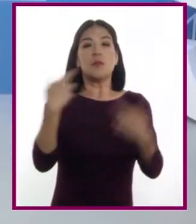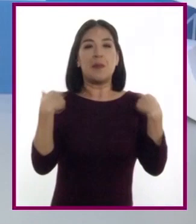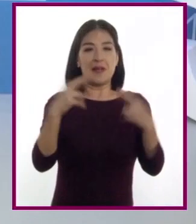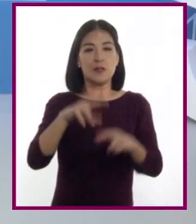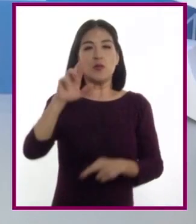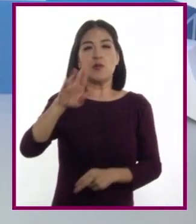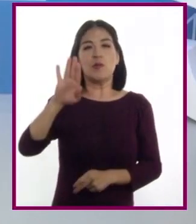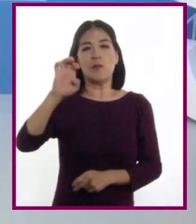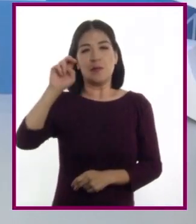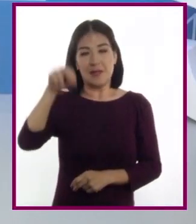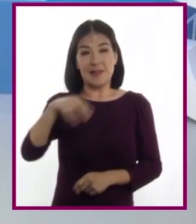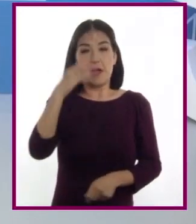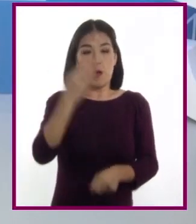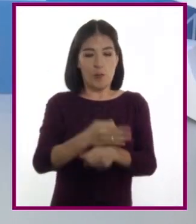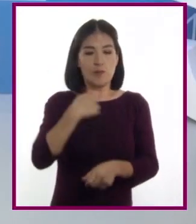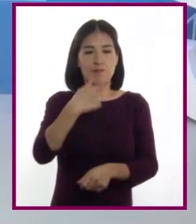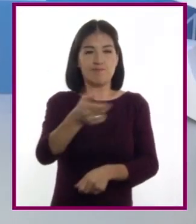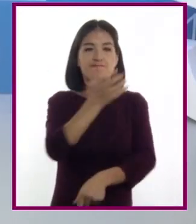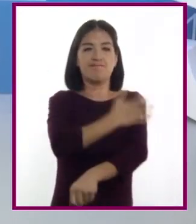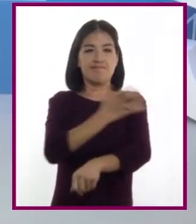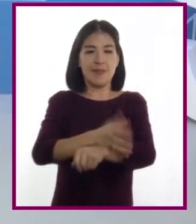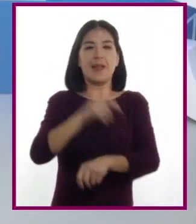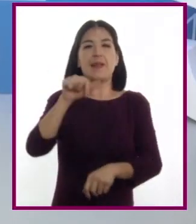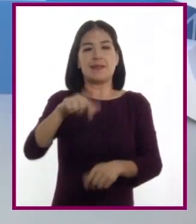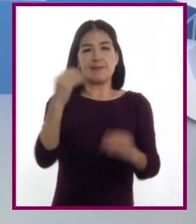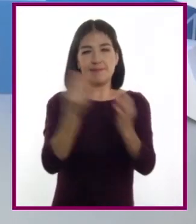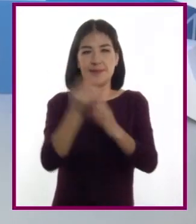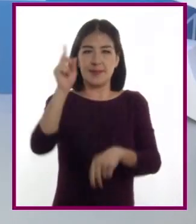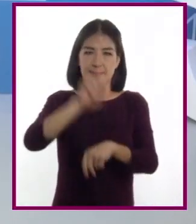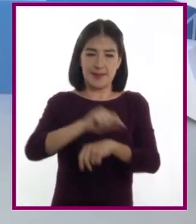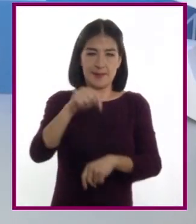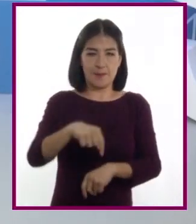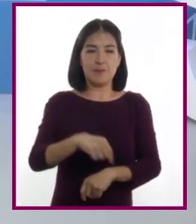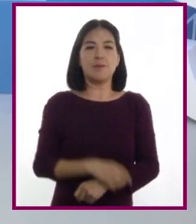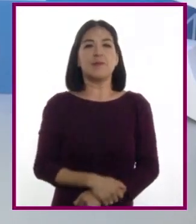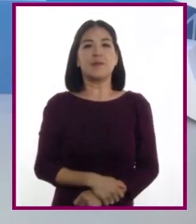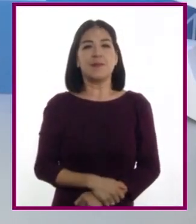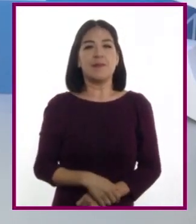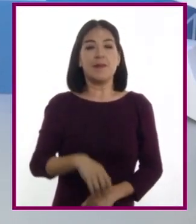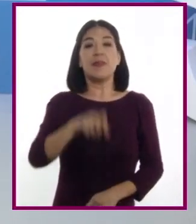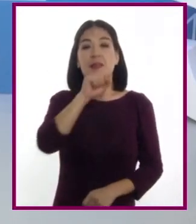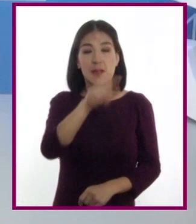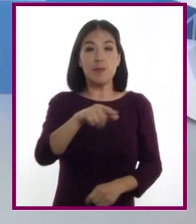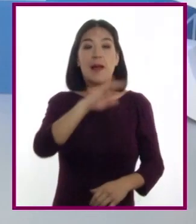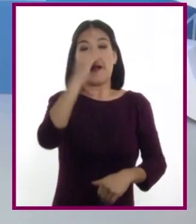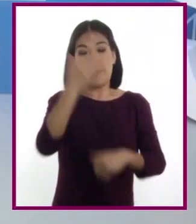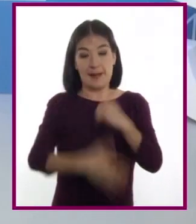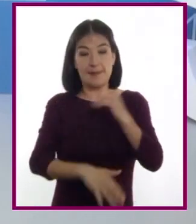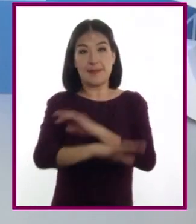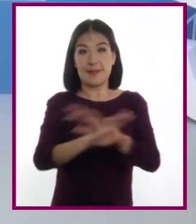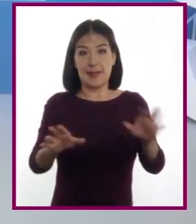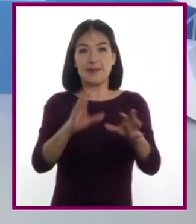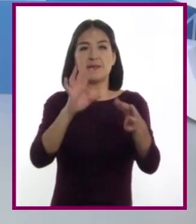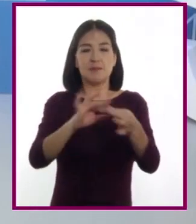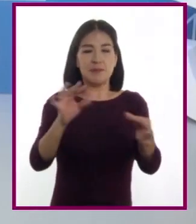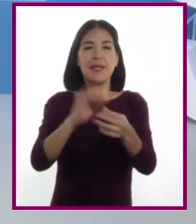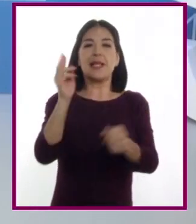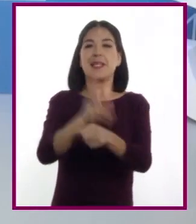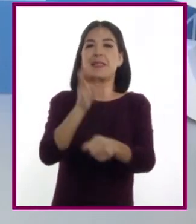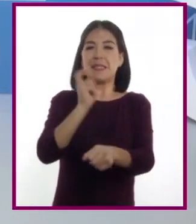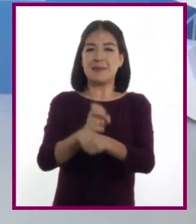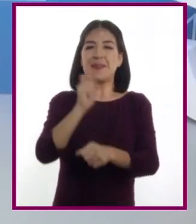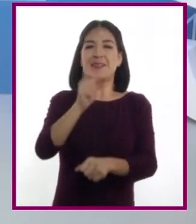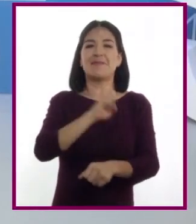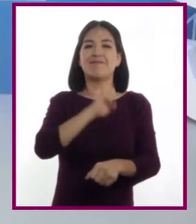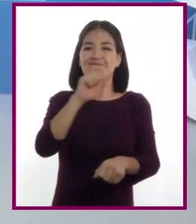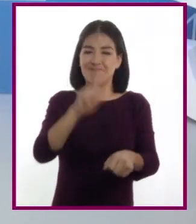Madero y los acompañaré durante la clase del día de hoy. Además, al final de la lección tendremos una invitada especial que